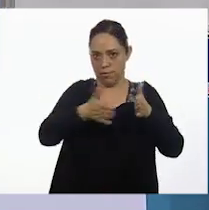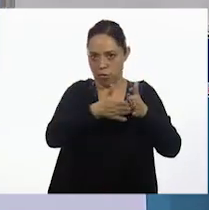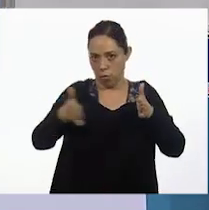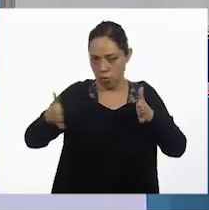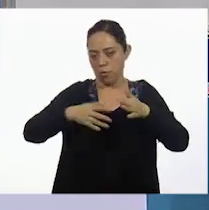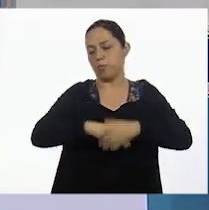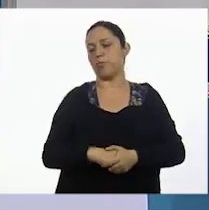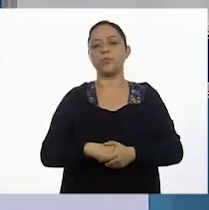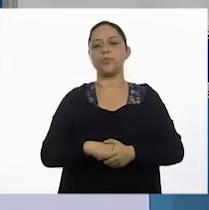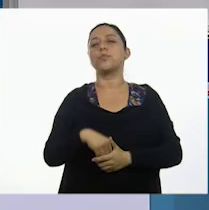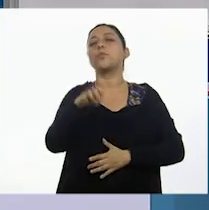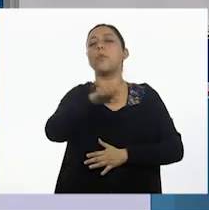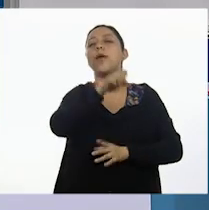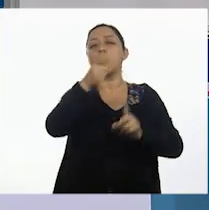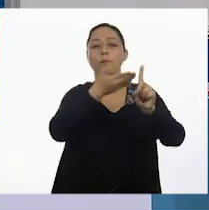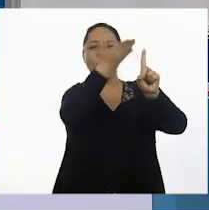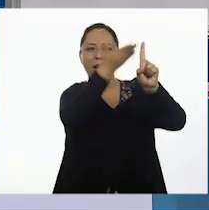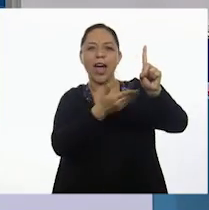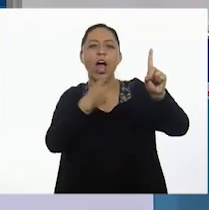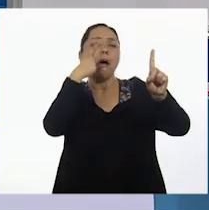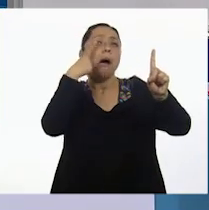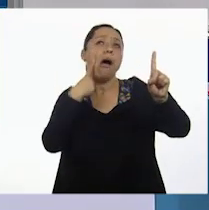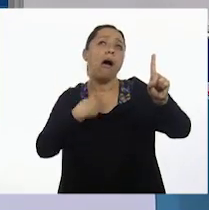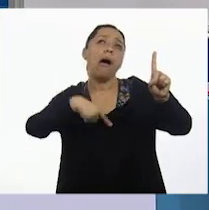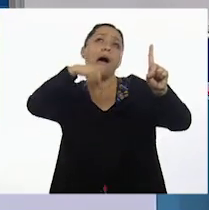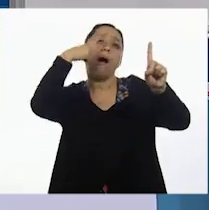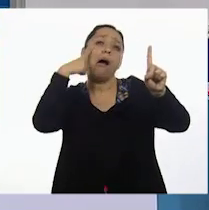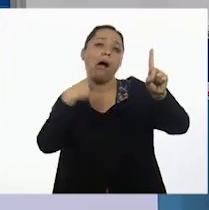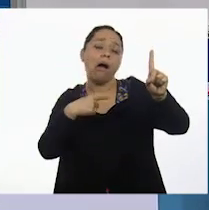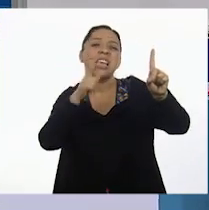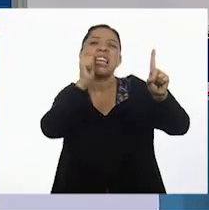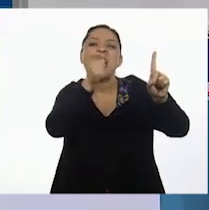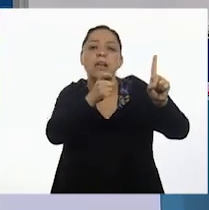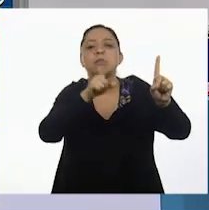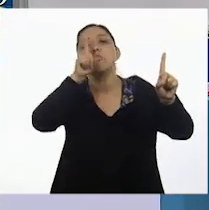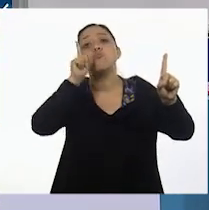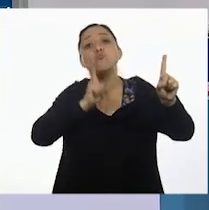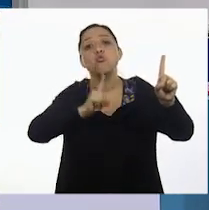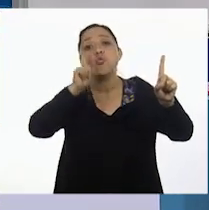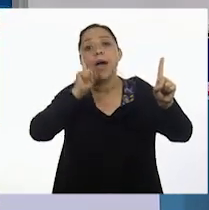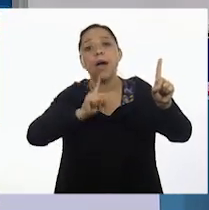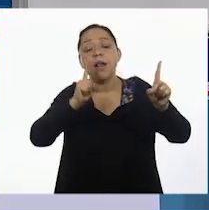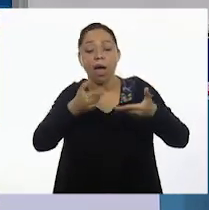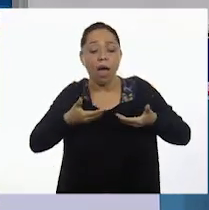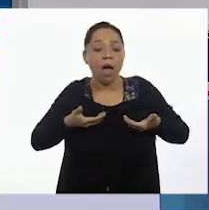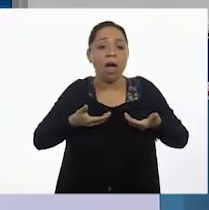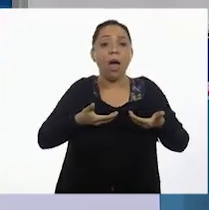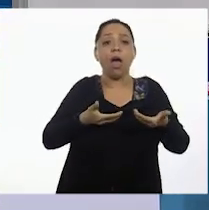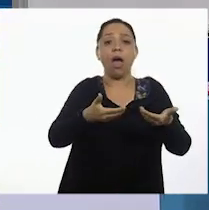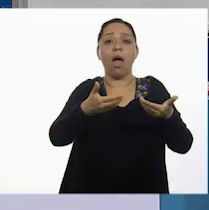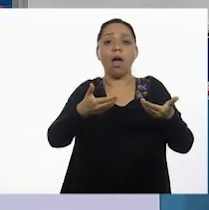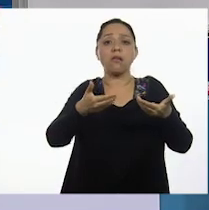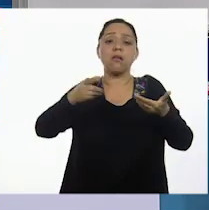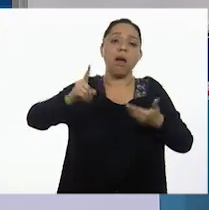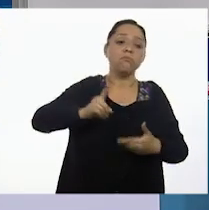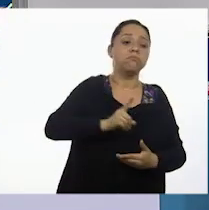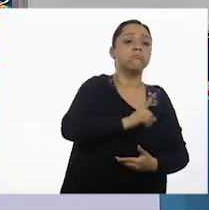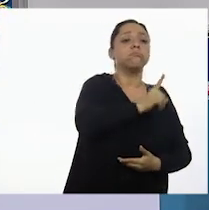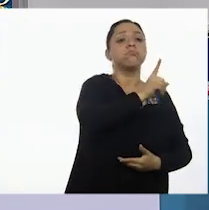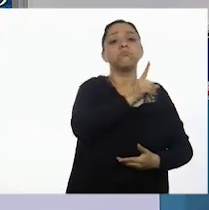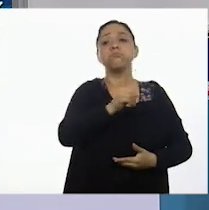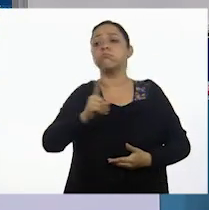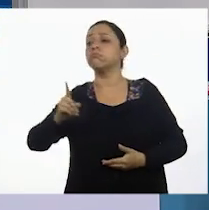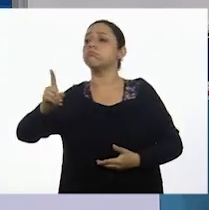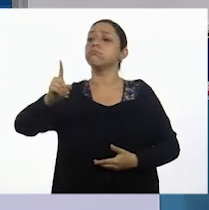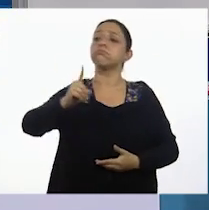el concepto de La Llorona está basado en el personaje de una mujer que recorre las calles de un poblado o el borde de un